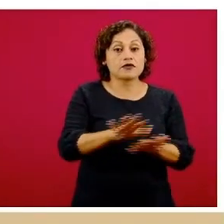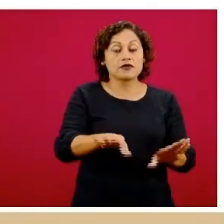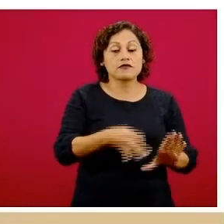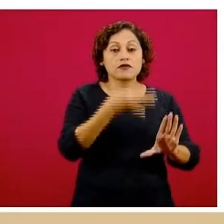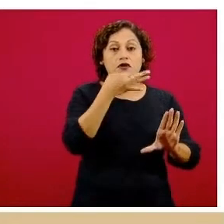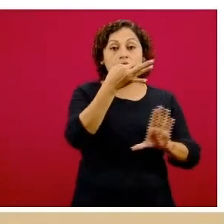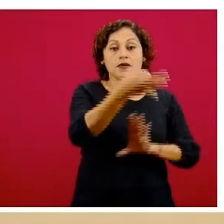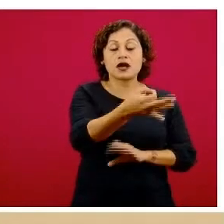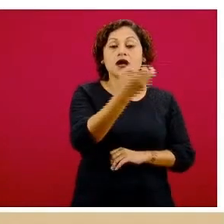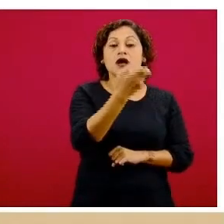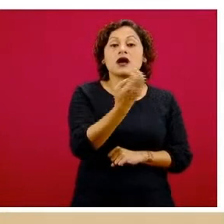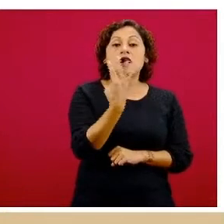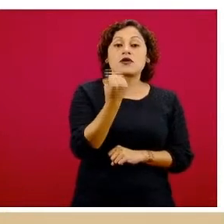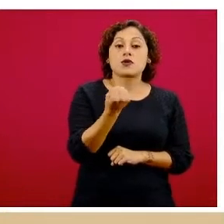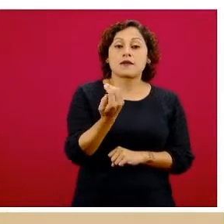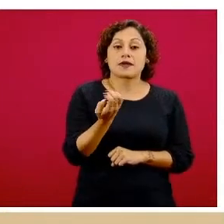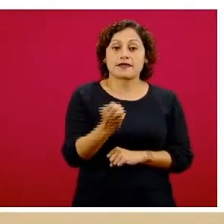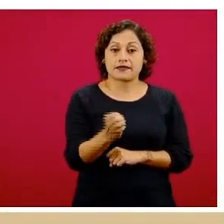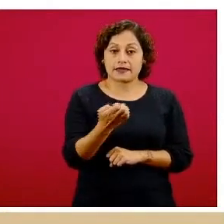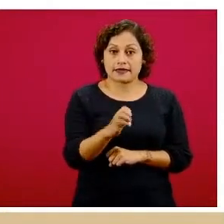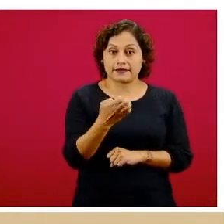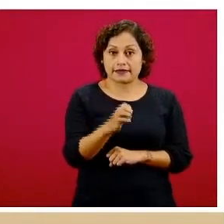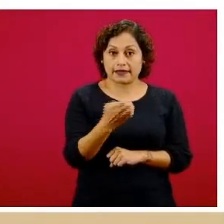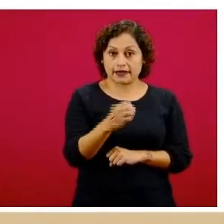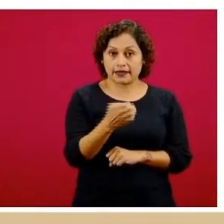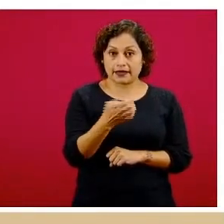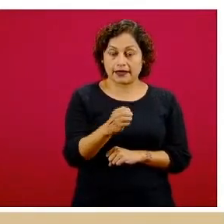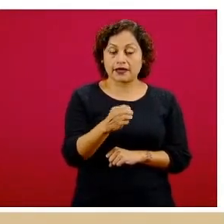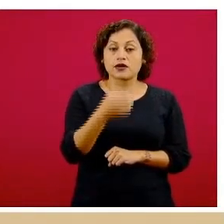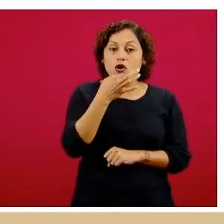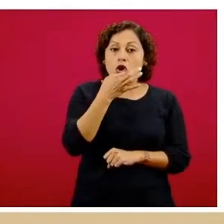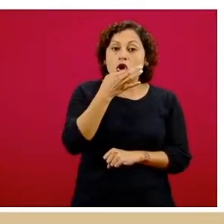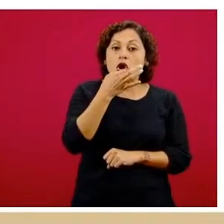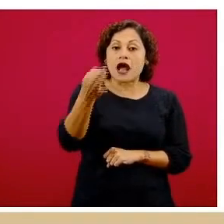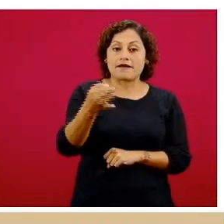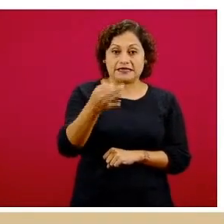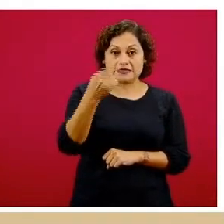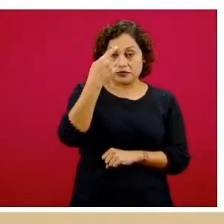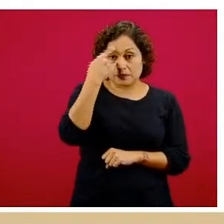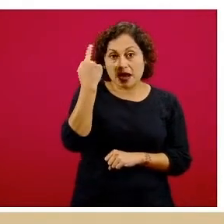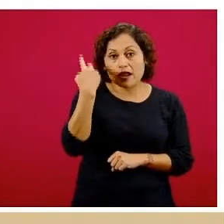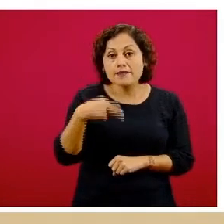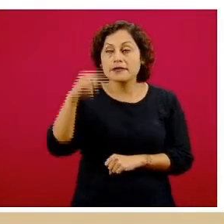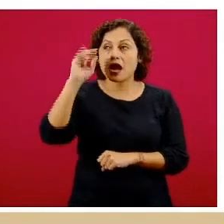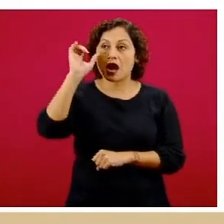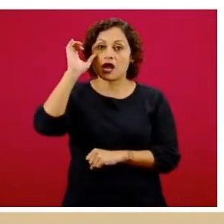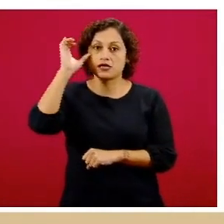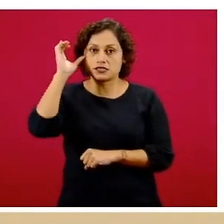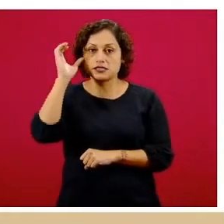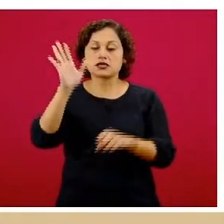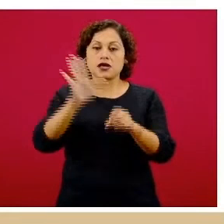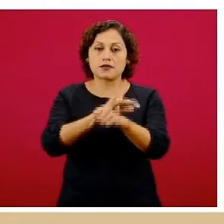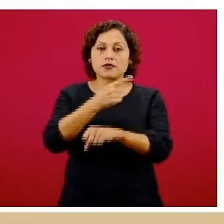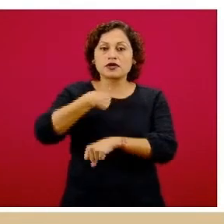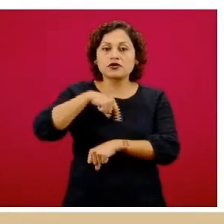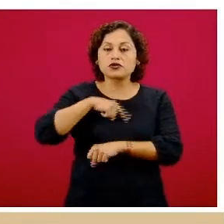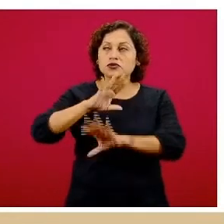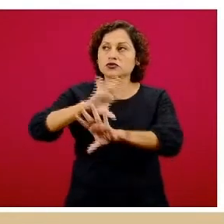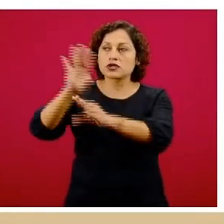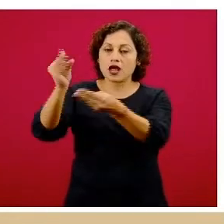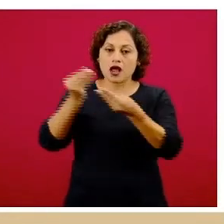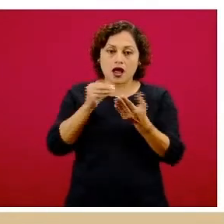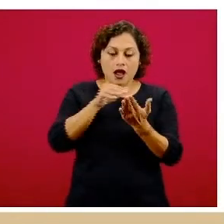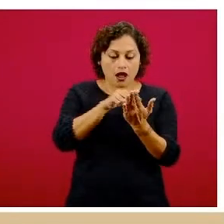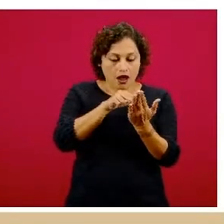enero. Este fue emitido precisamente a China debido a que, como revisábamos, pues se había identificado desde